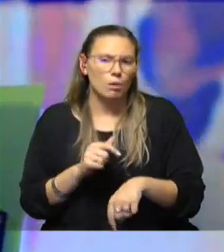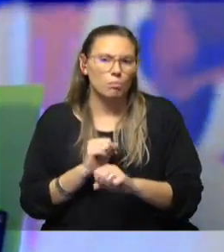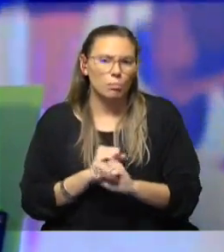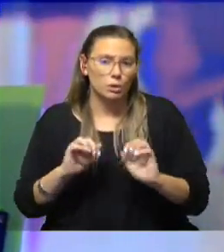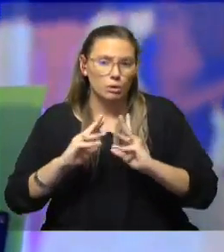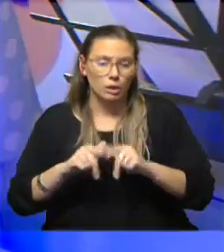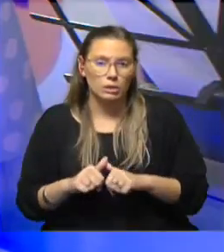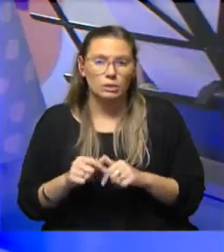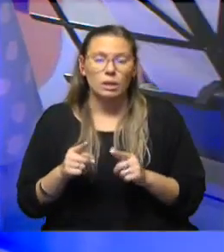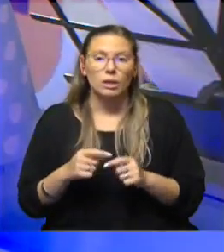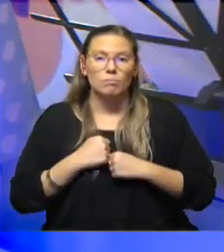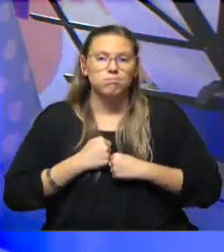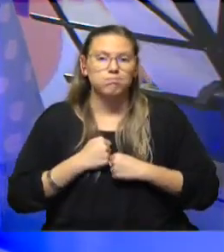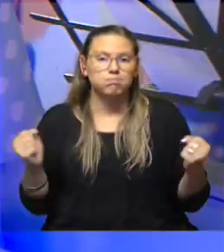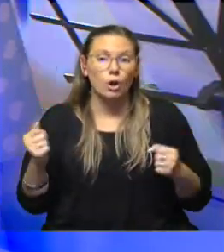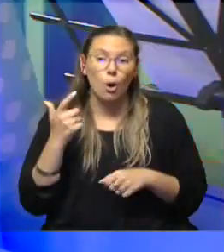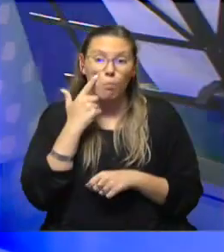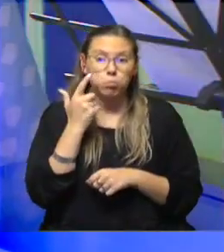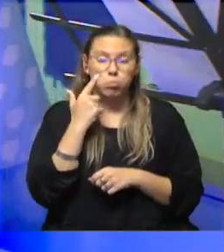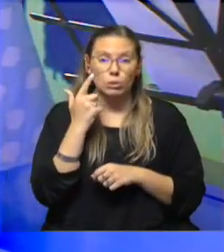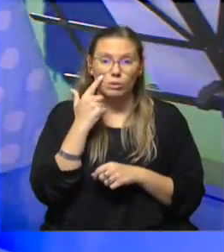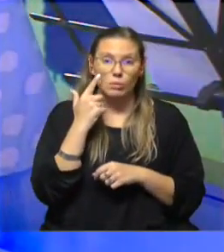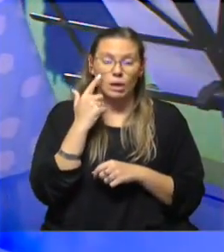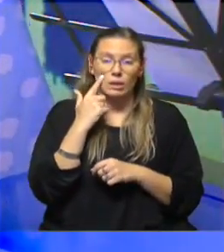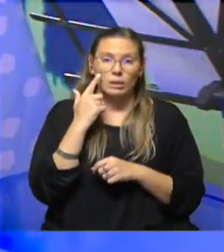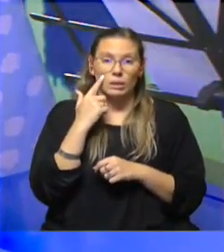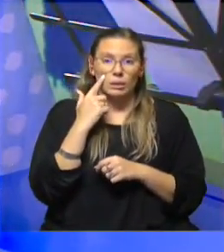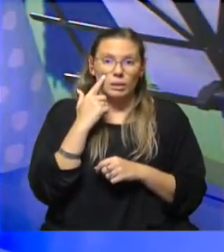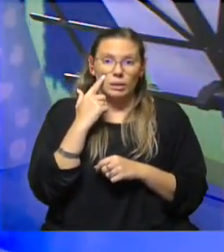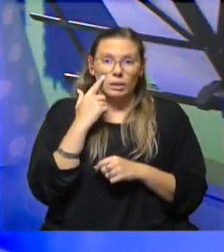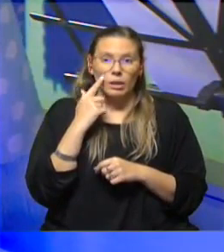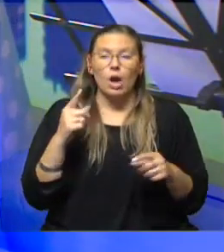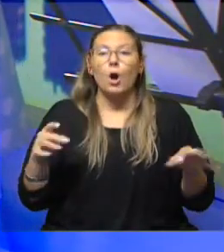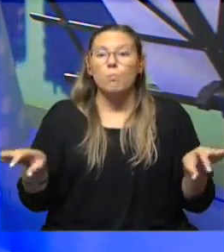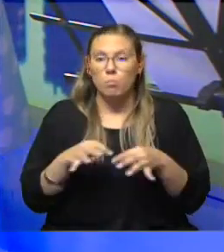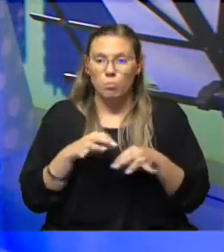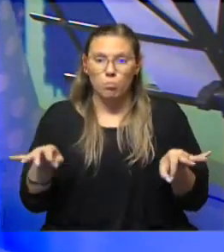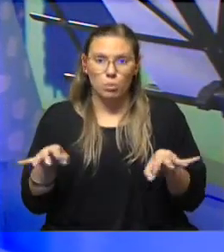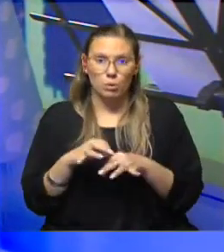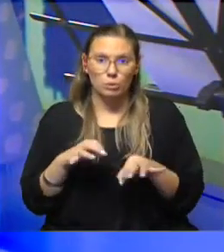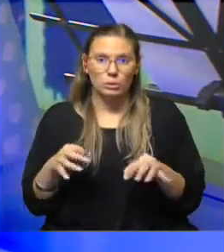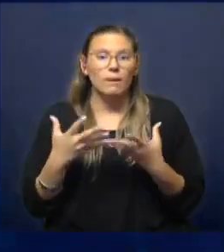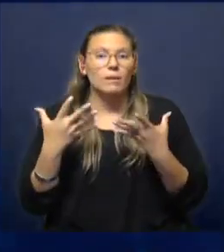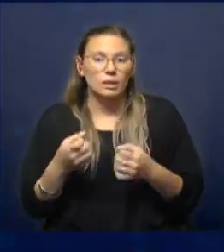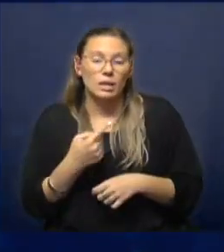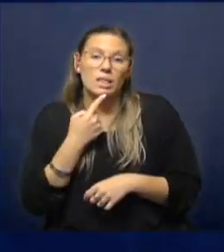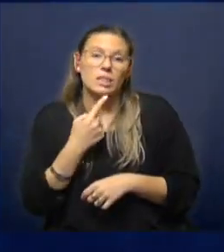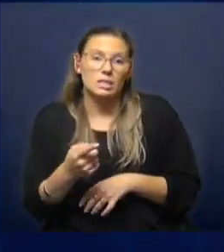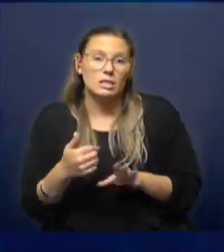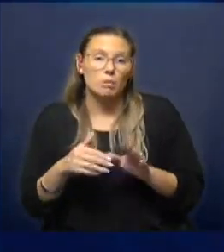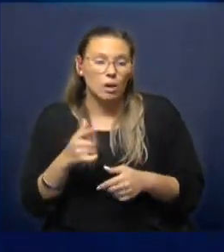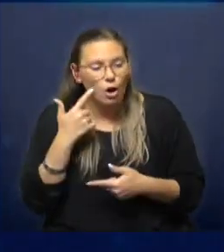armar. La valentía de jugarse a por ahí hacer la música que uno quiere o que dice más de